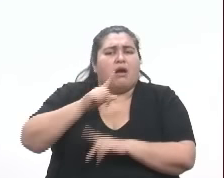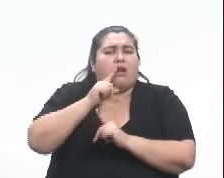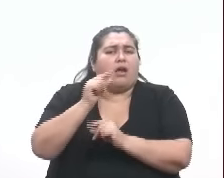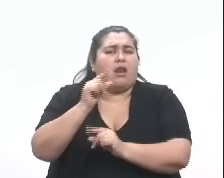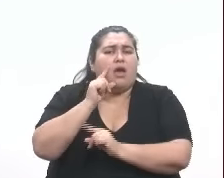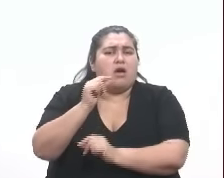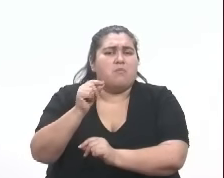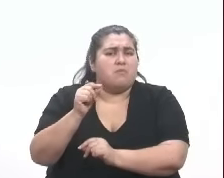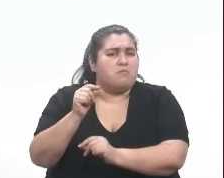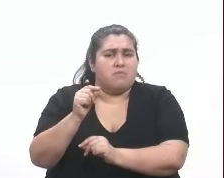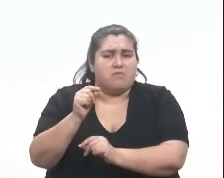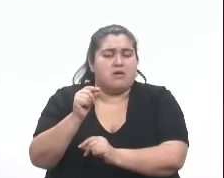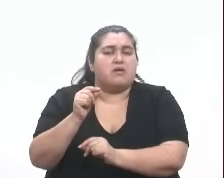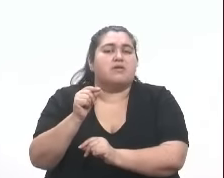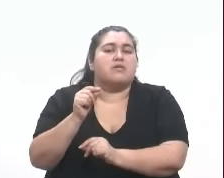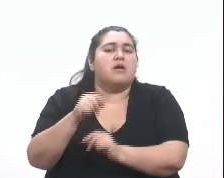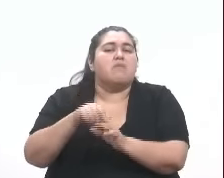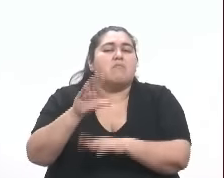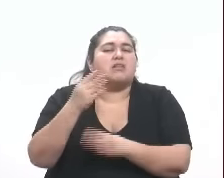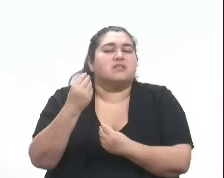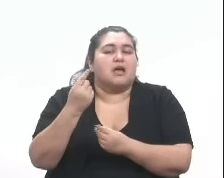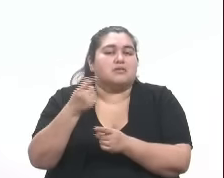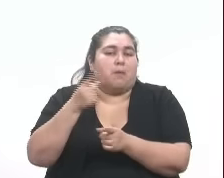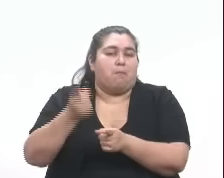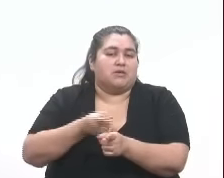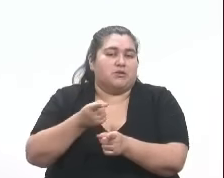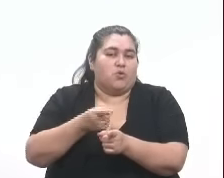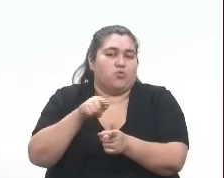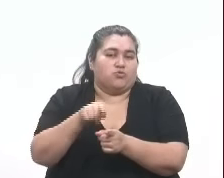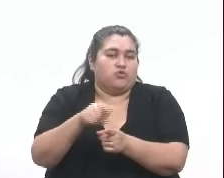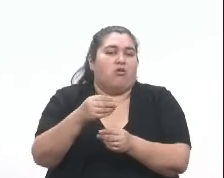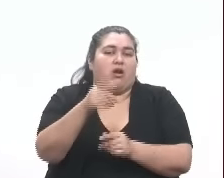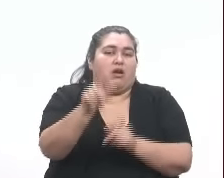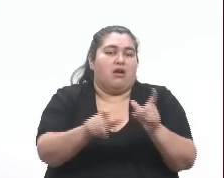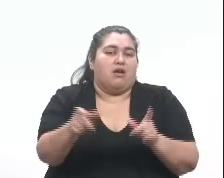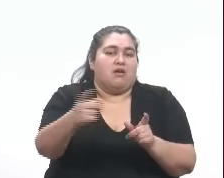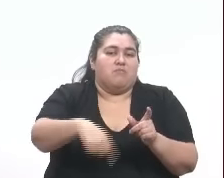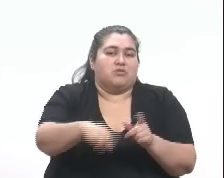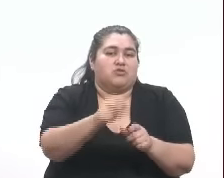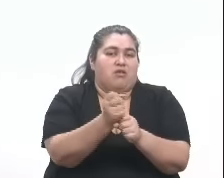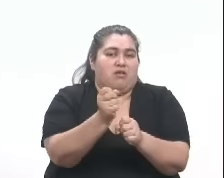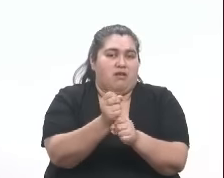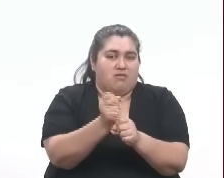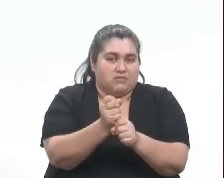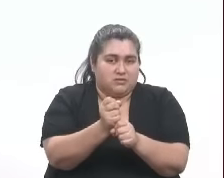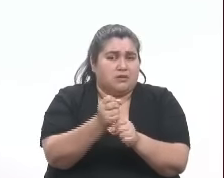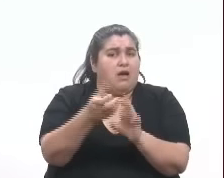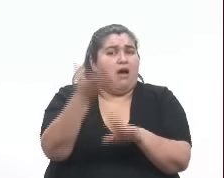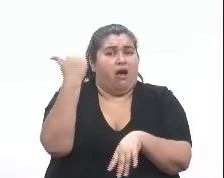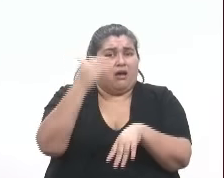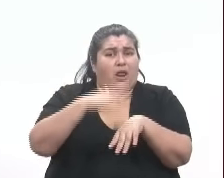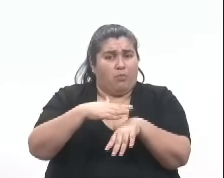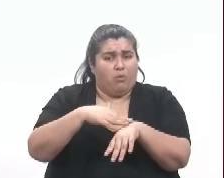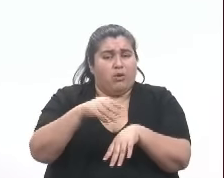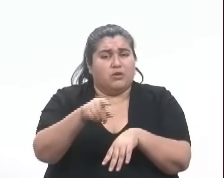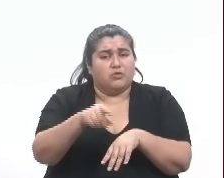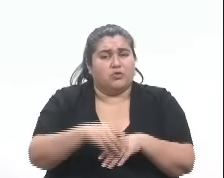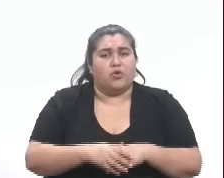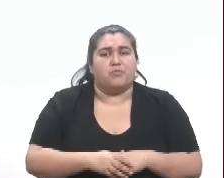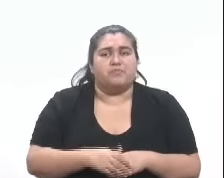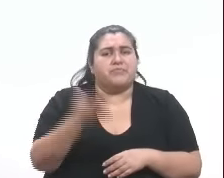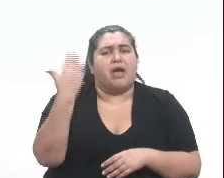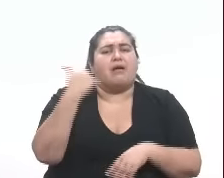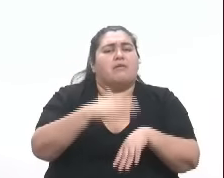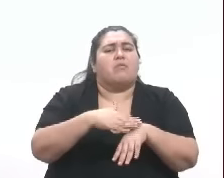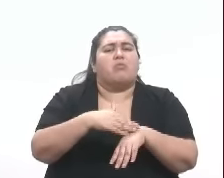obviamente la persecución a los trabajadores, a los que en aquel momento eran los